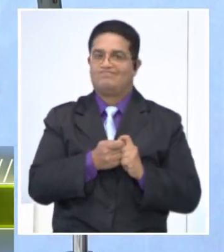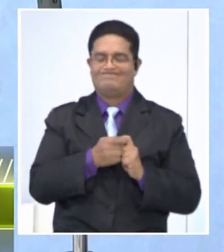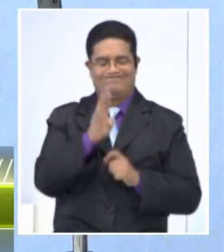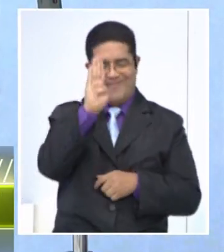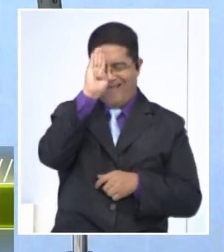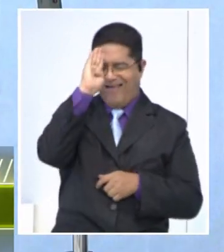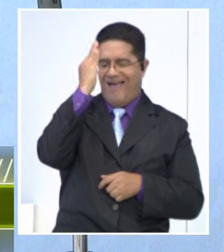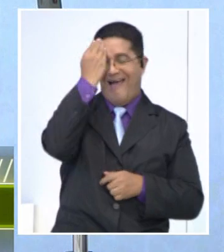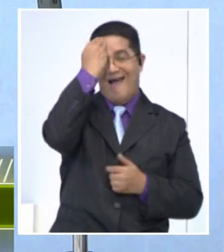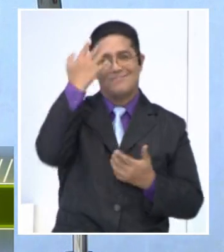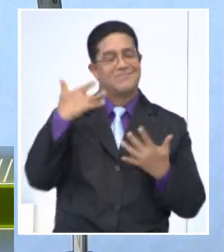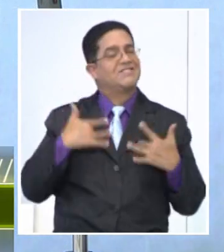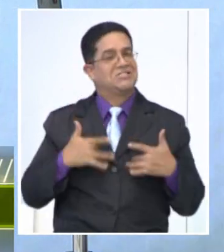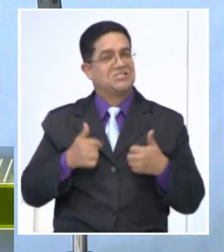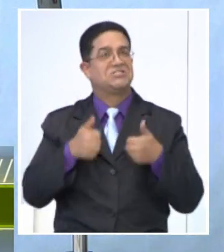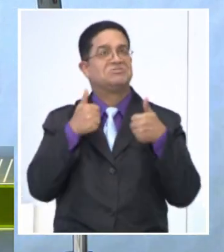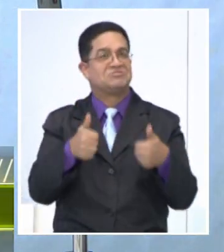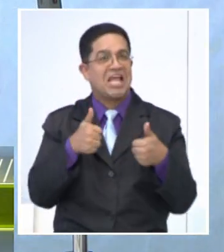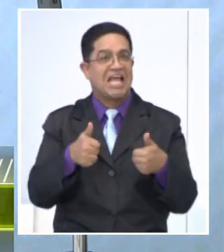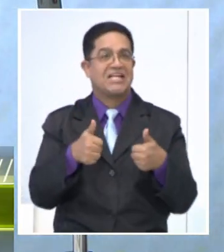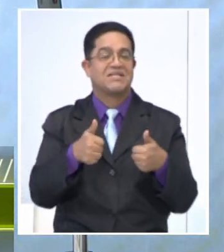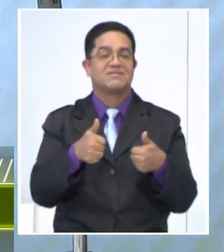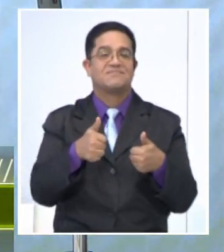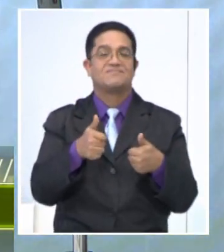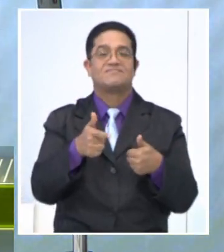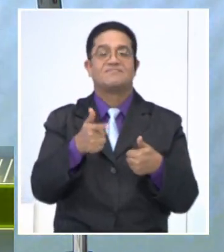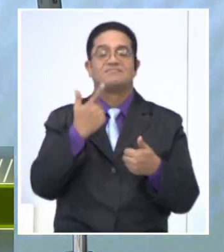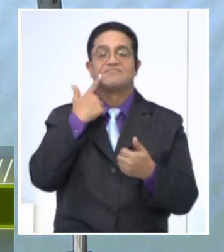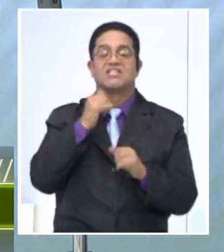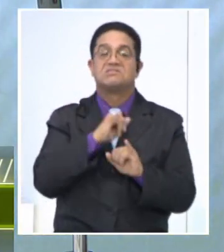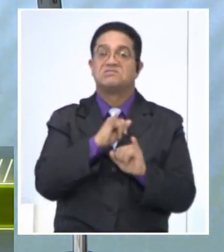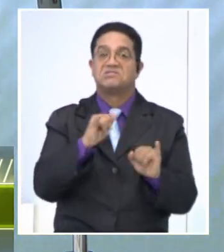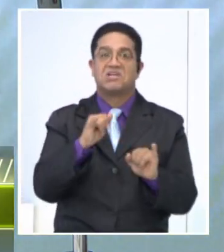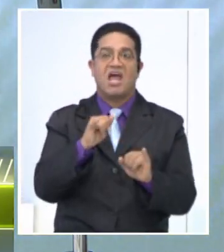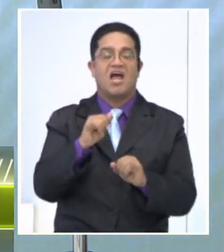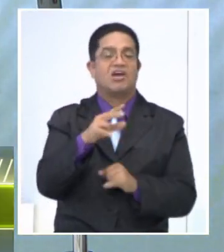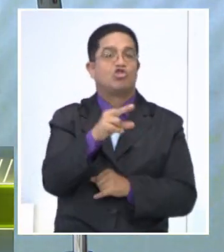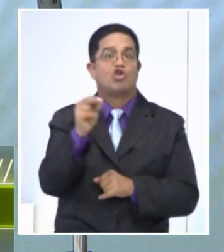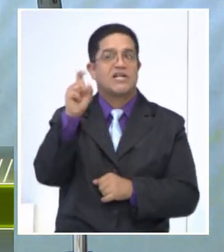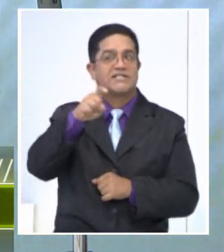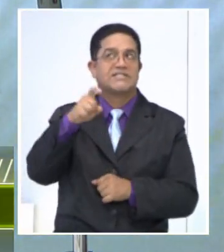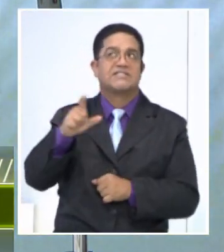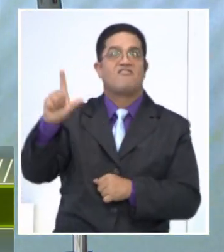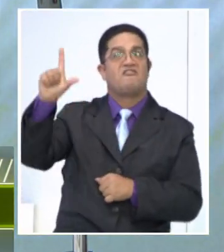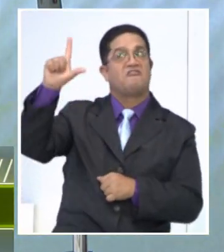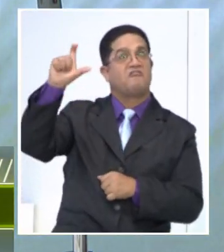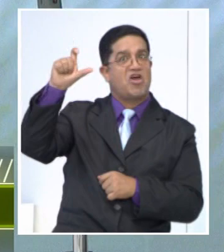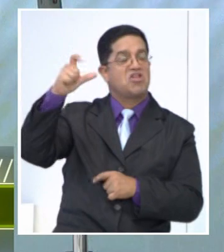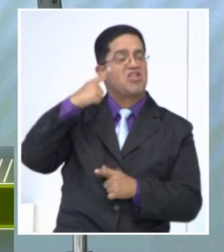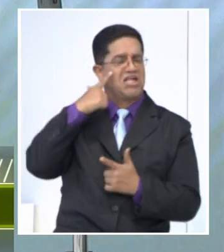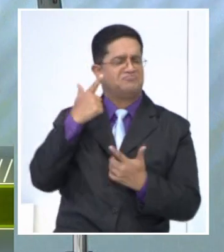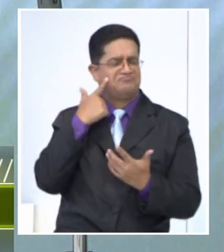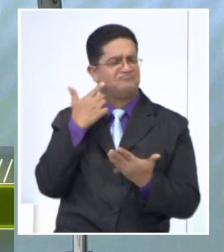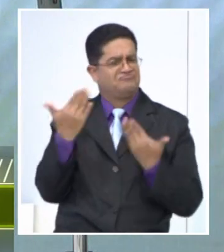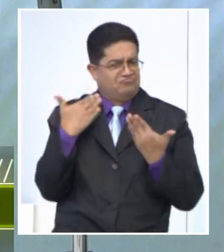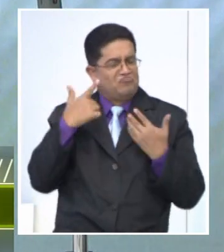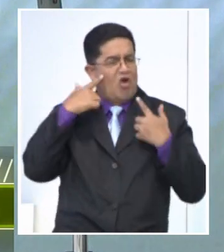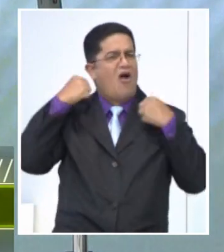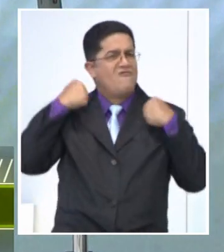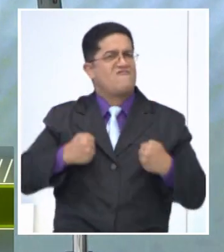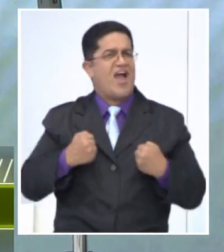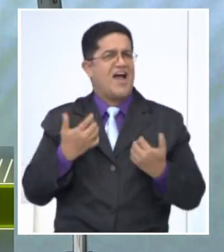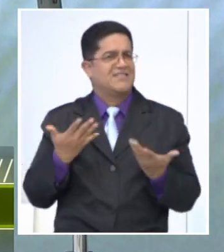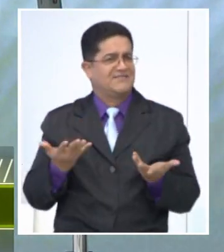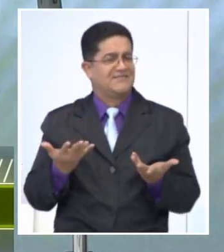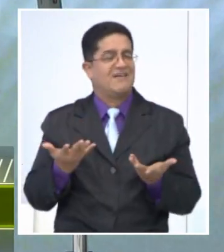autoestima, cómo se sienten de bien, cómo no usan ya filtros, cómo se toman los selfies y las fotografías en todos los ángulos, de todas